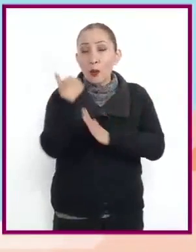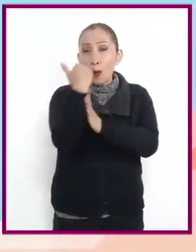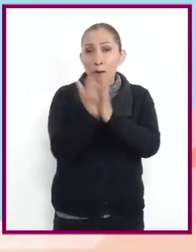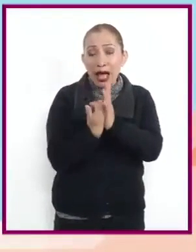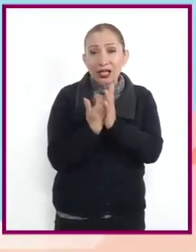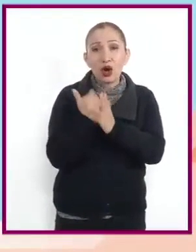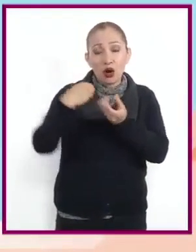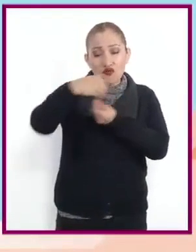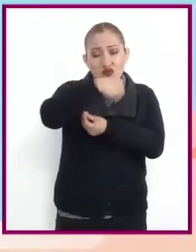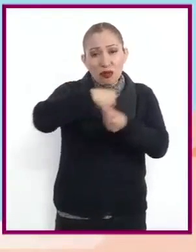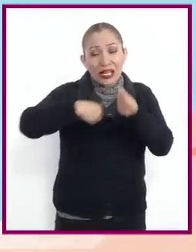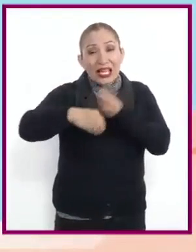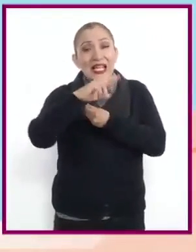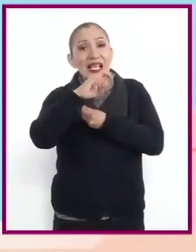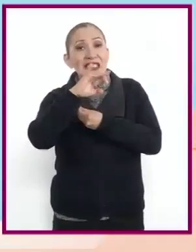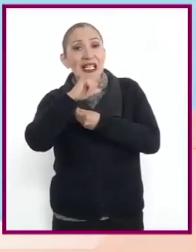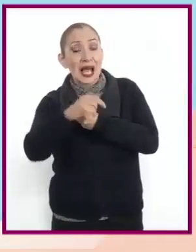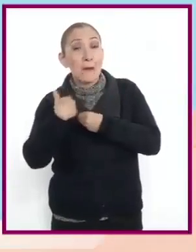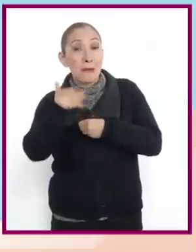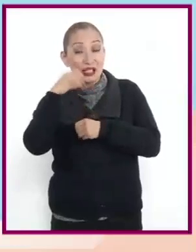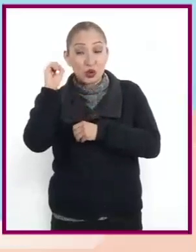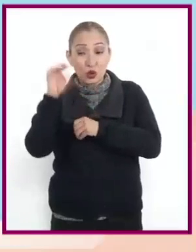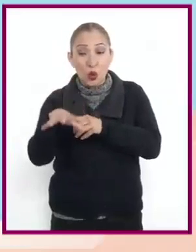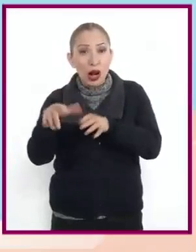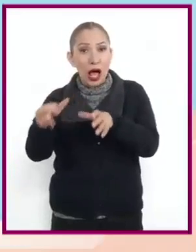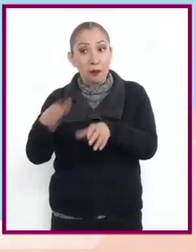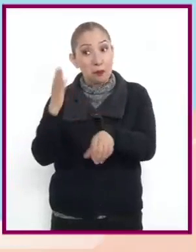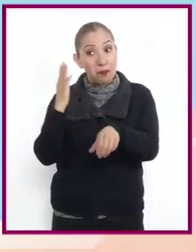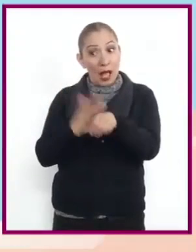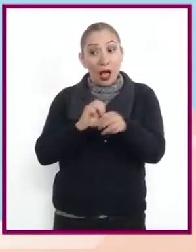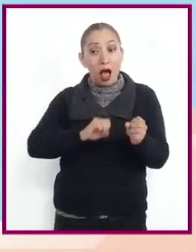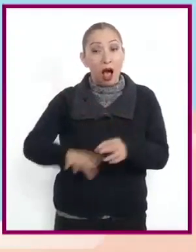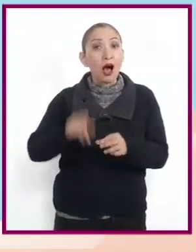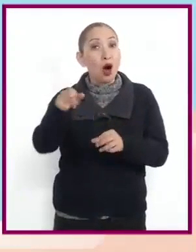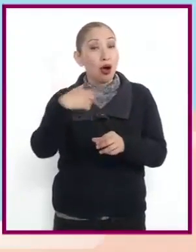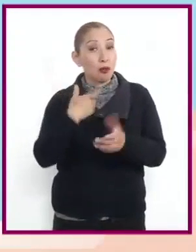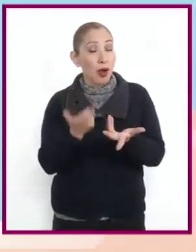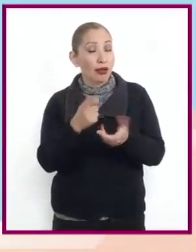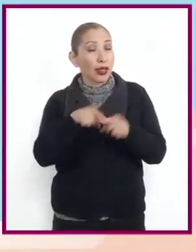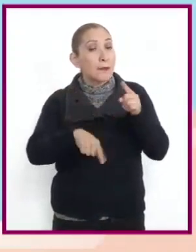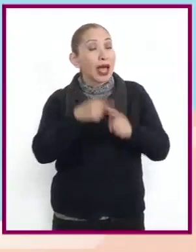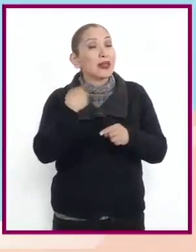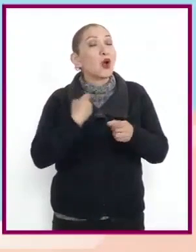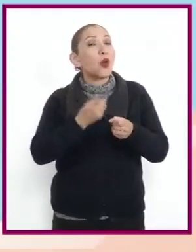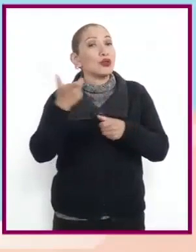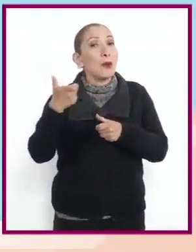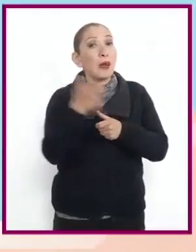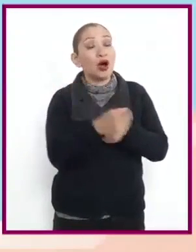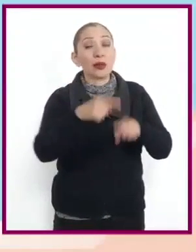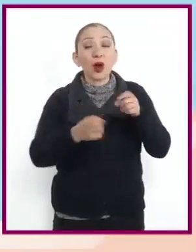Eje 4. Incluir a los productores e importadores en la responsabilidad del manejo de